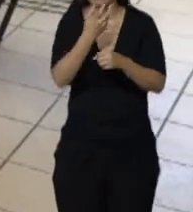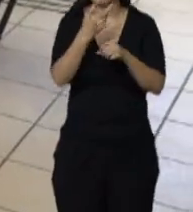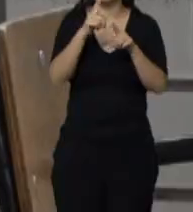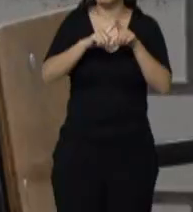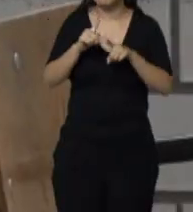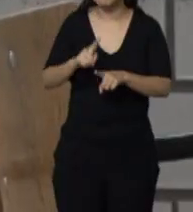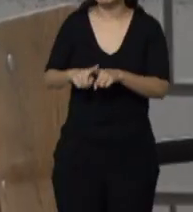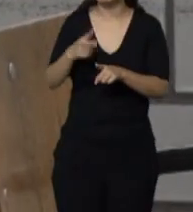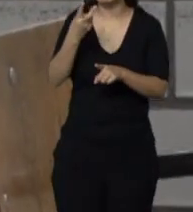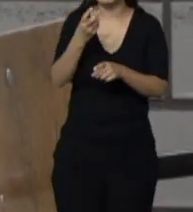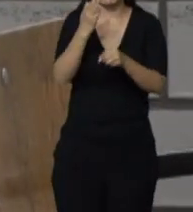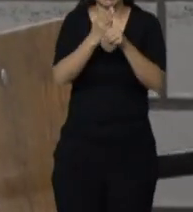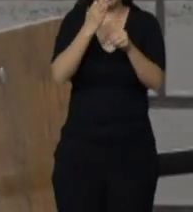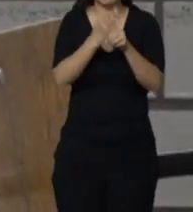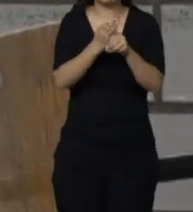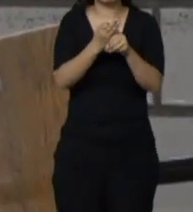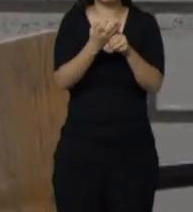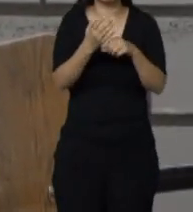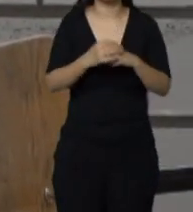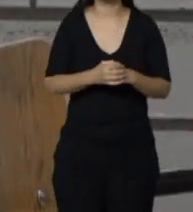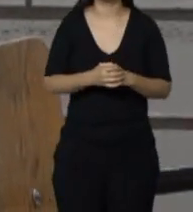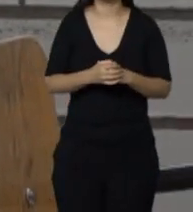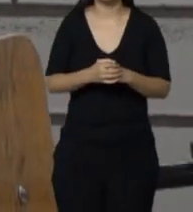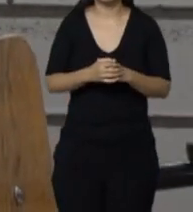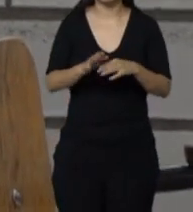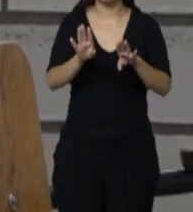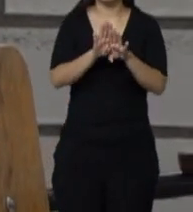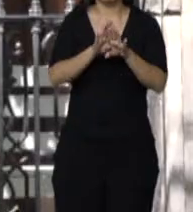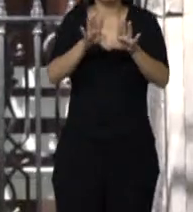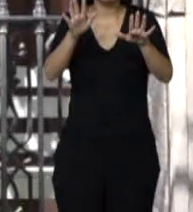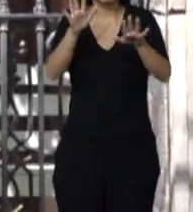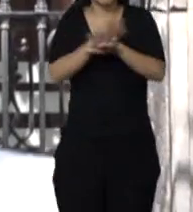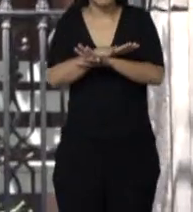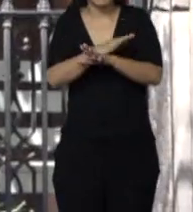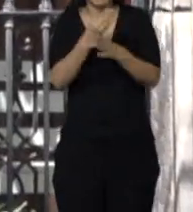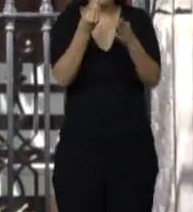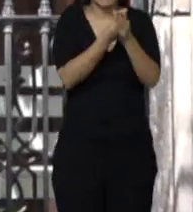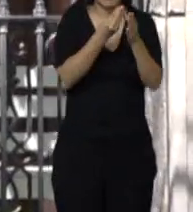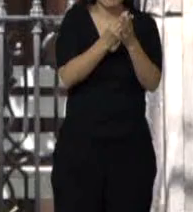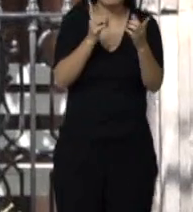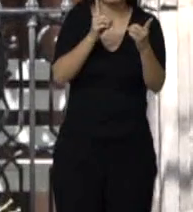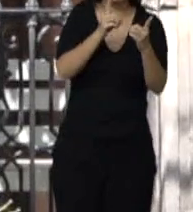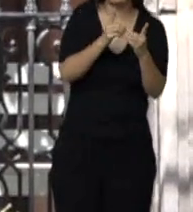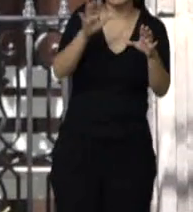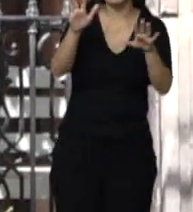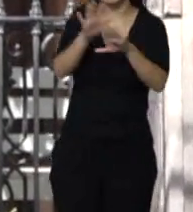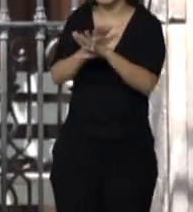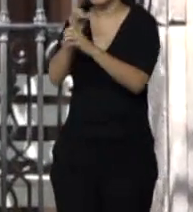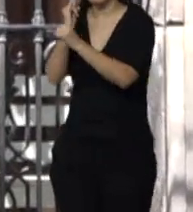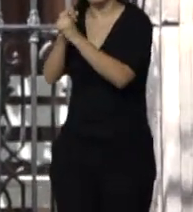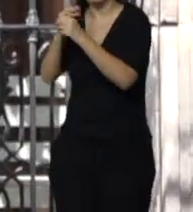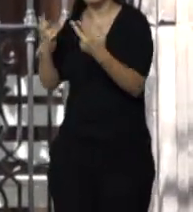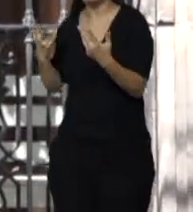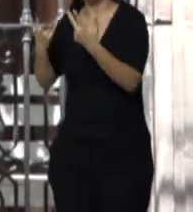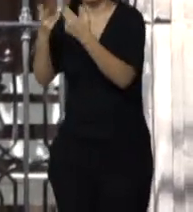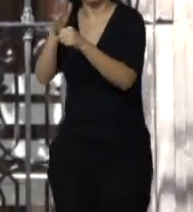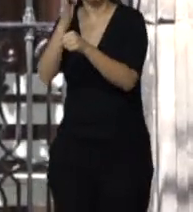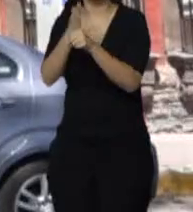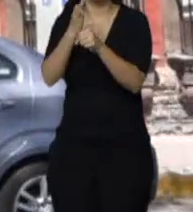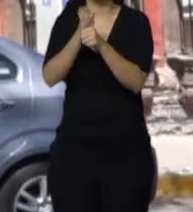un momento a otro tuvieron que pasar a la modalidad en línea y otra de las consecuencias de la pandemia es el inminente